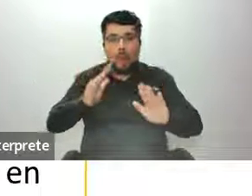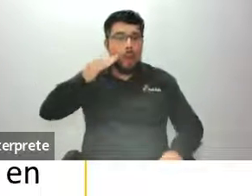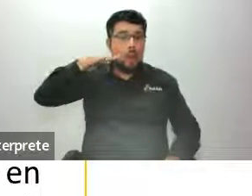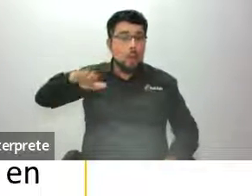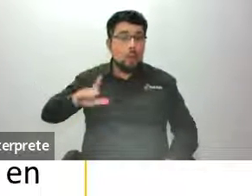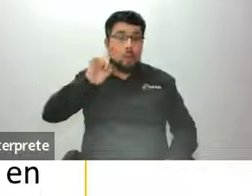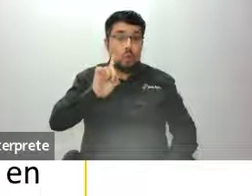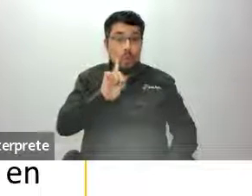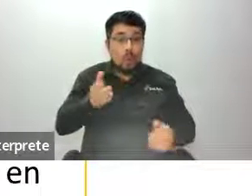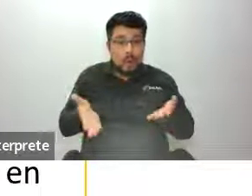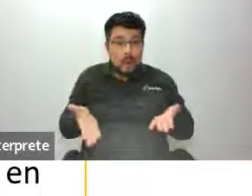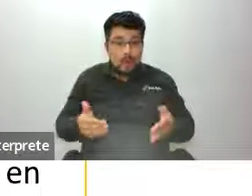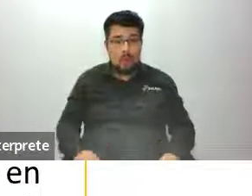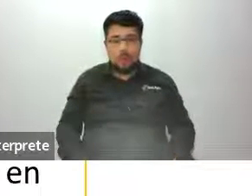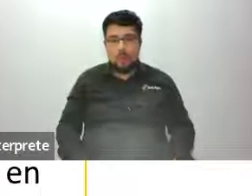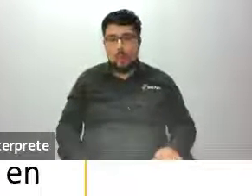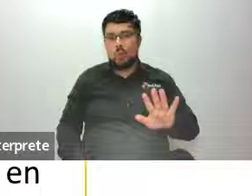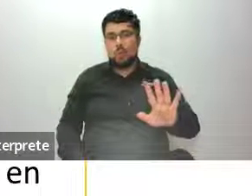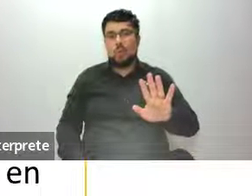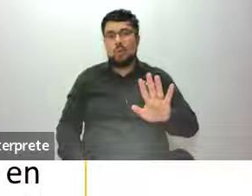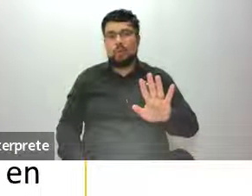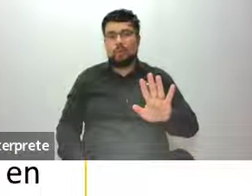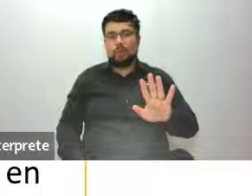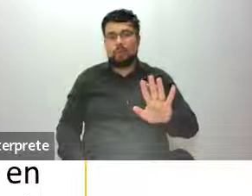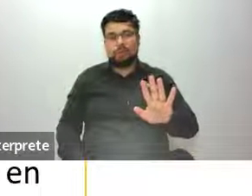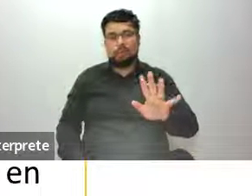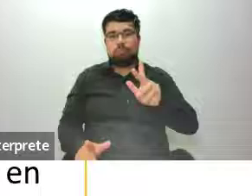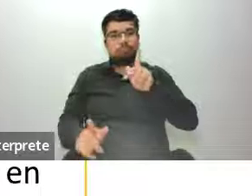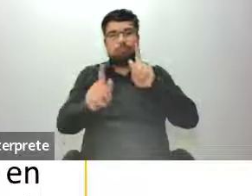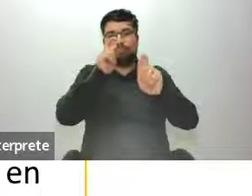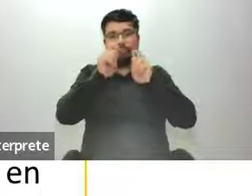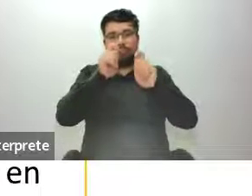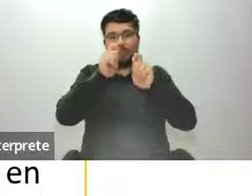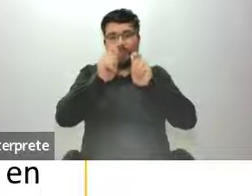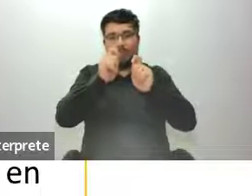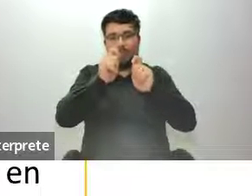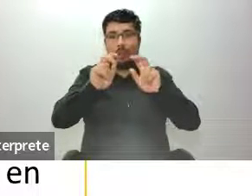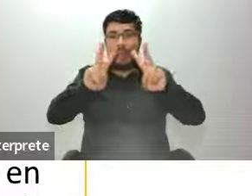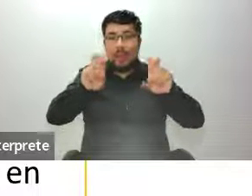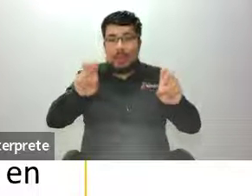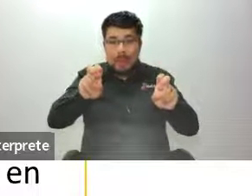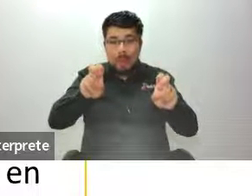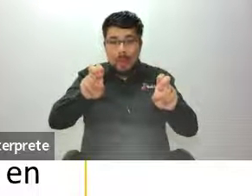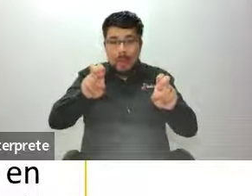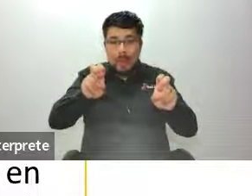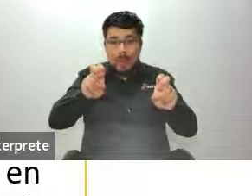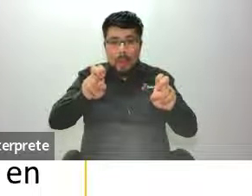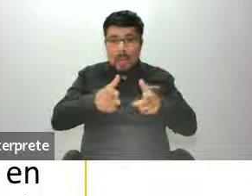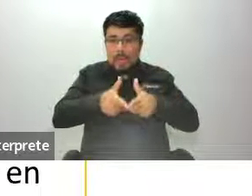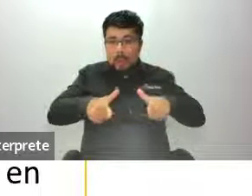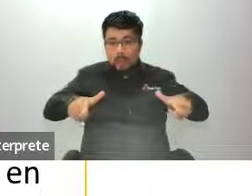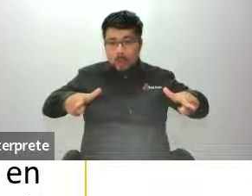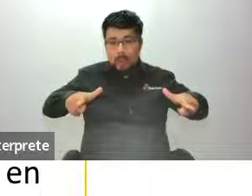tienen un alto riesgo, ¿cierto?, de ser deprivados lingüísticamente. ¿Qué quiere decir? Que han